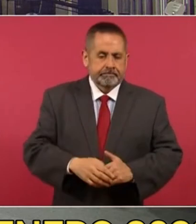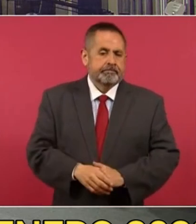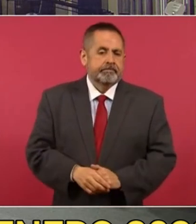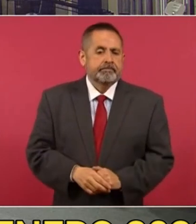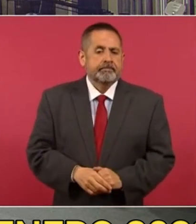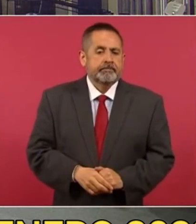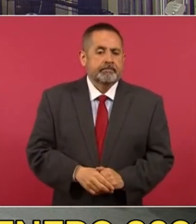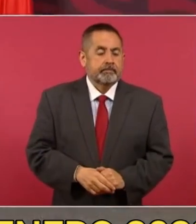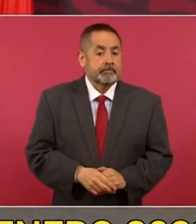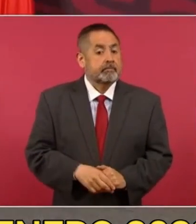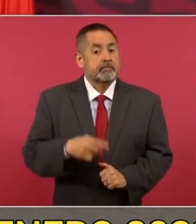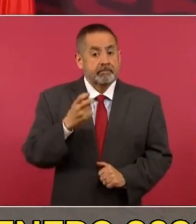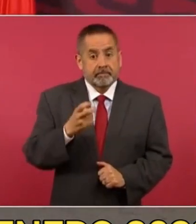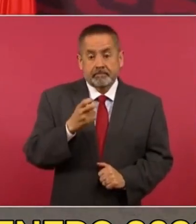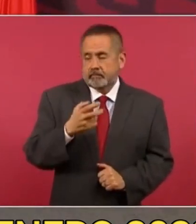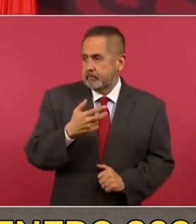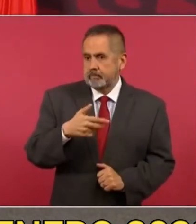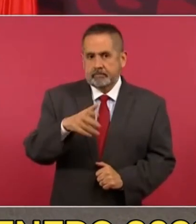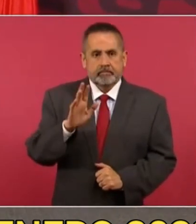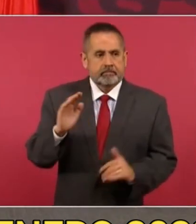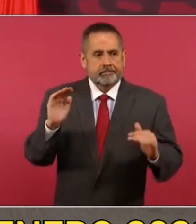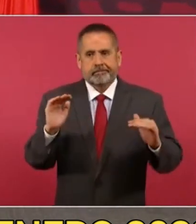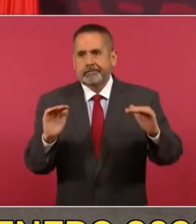Ahí es donde aparecieron